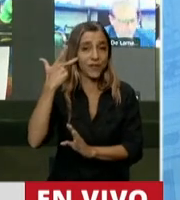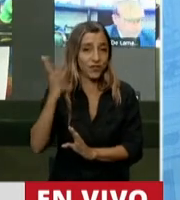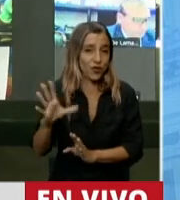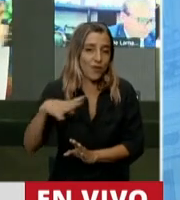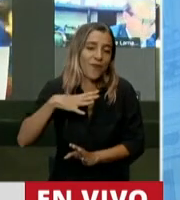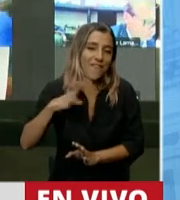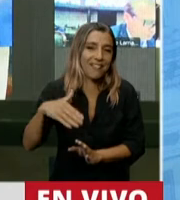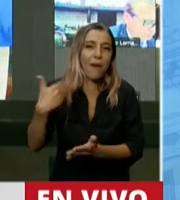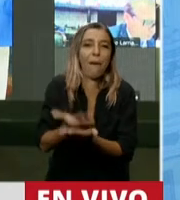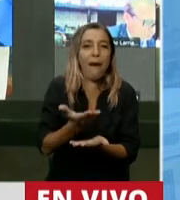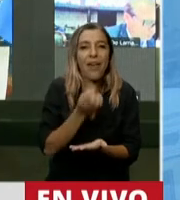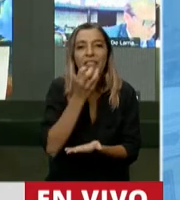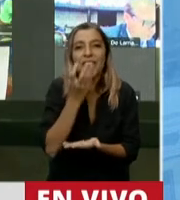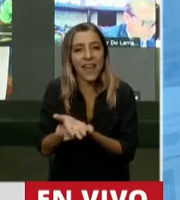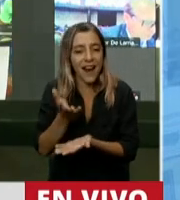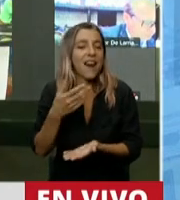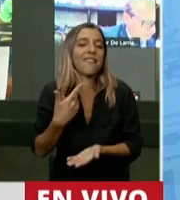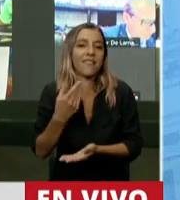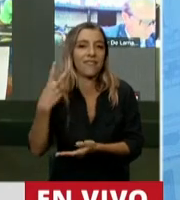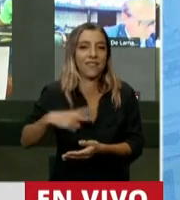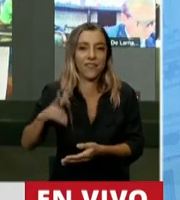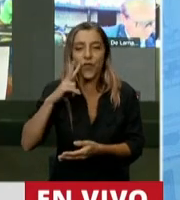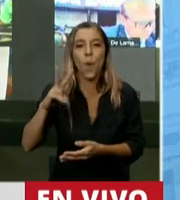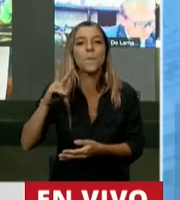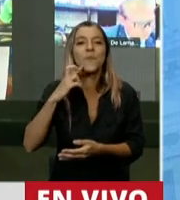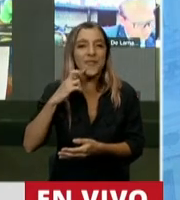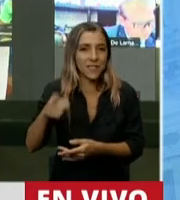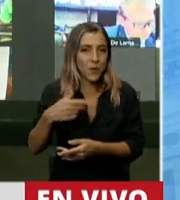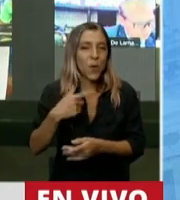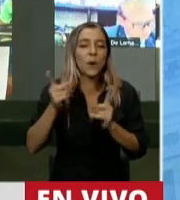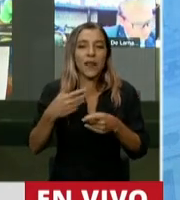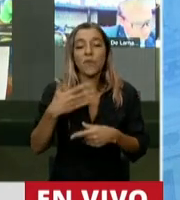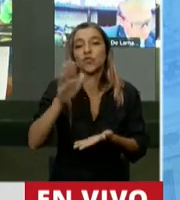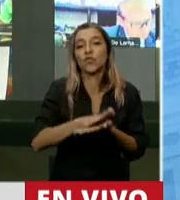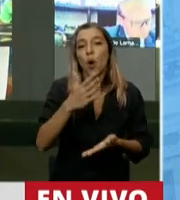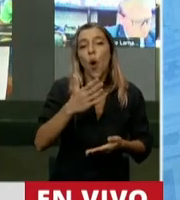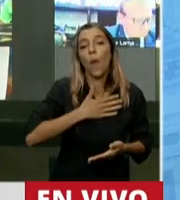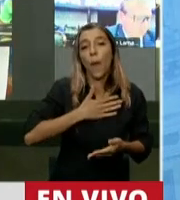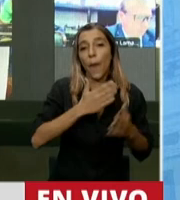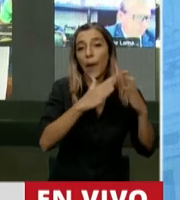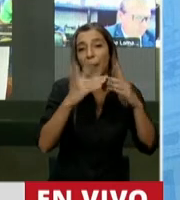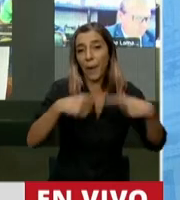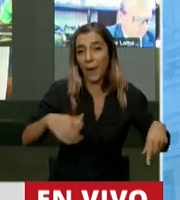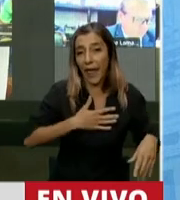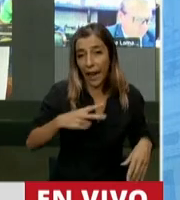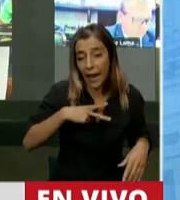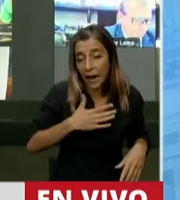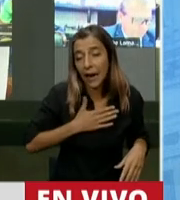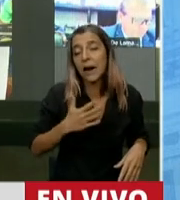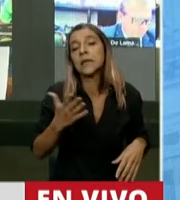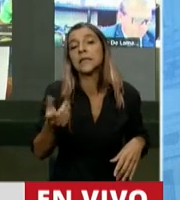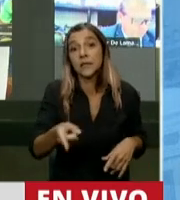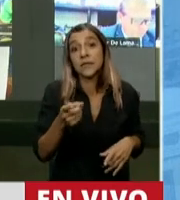presentaciones del 2019, y tenía que ver con las presentaciones de bienes personales, que bienes personales sabiamente